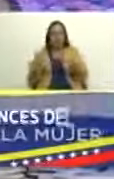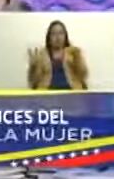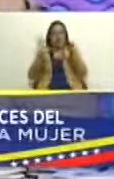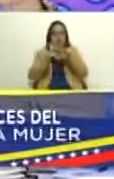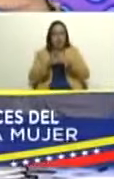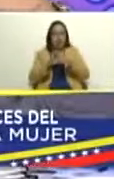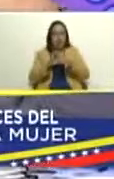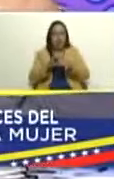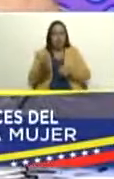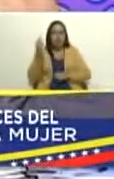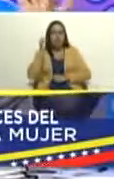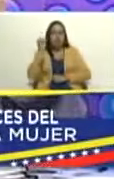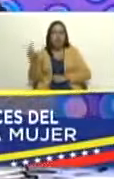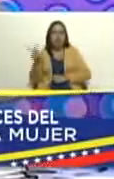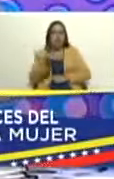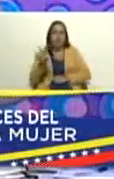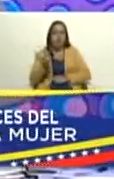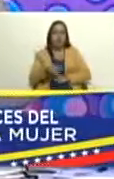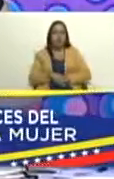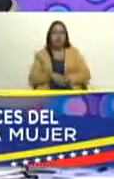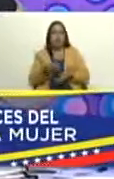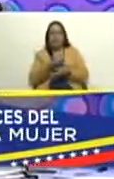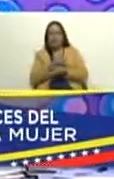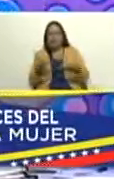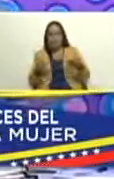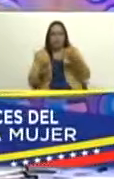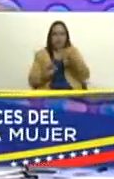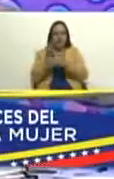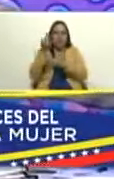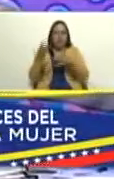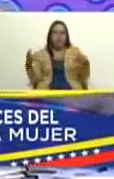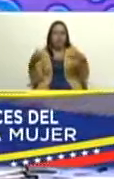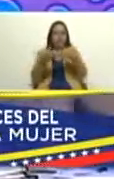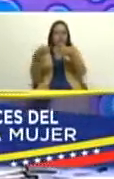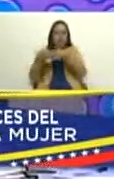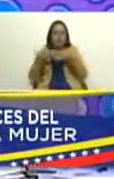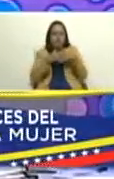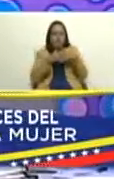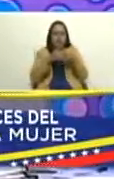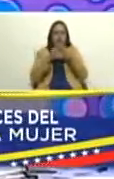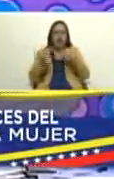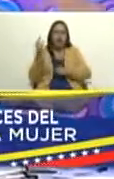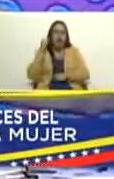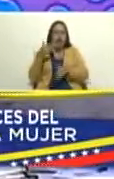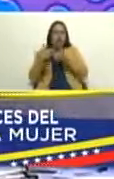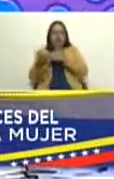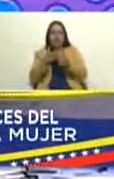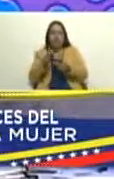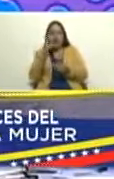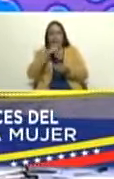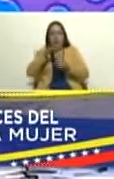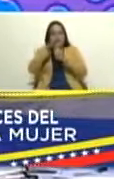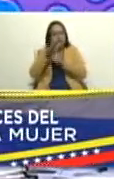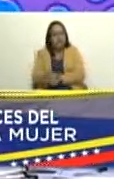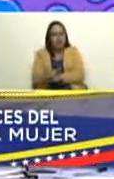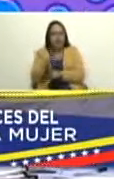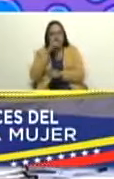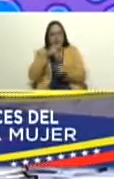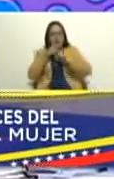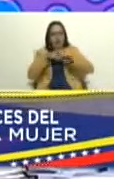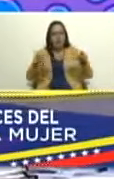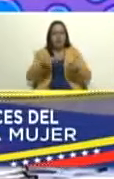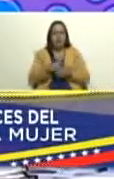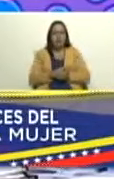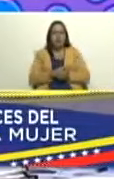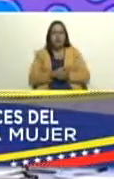de Mujeres de Venezuela, una poderosa federación que agrupe a todas las mujeres sin discriminación, sin diferencia,